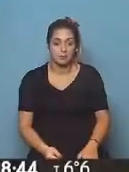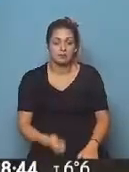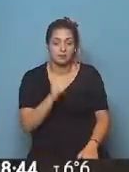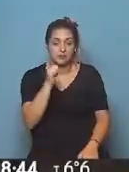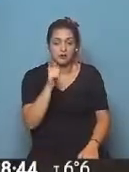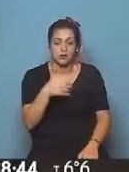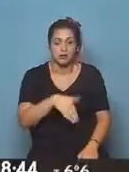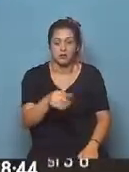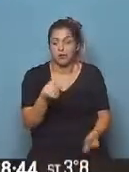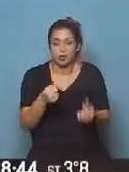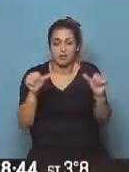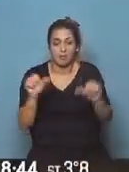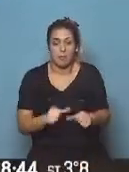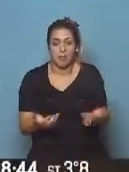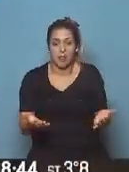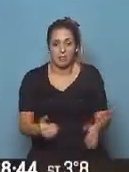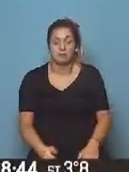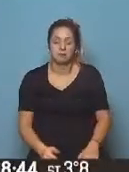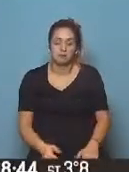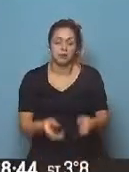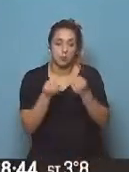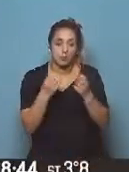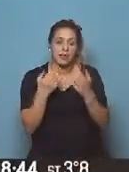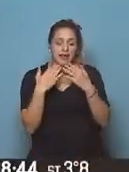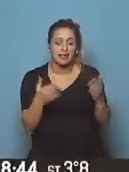días y no estamos bien muy bien claudio lozano gracias a la televisión pública